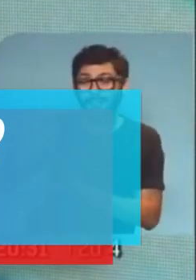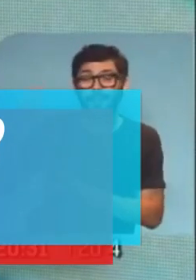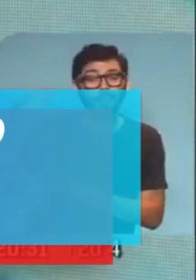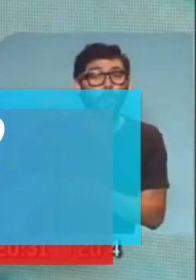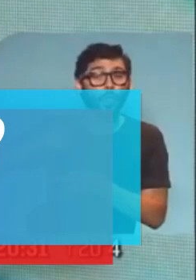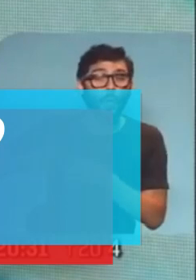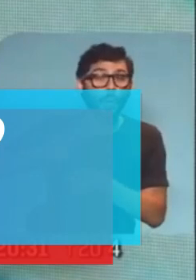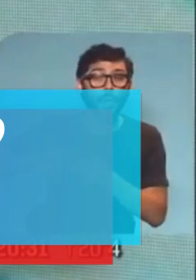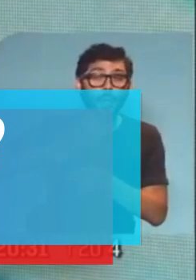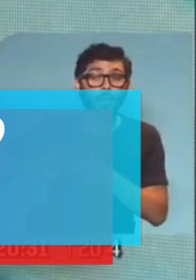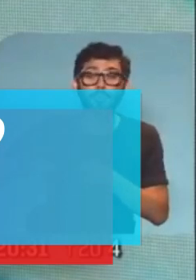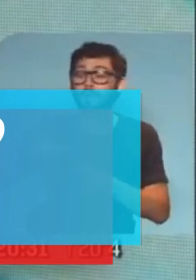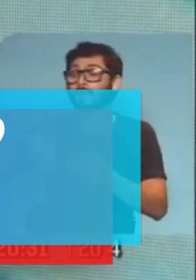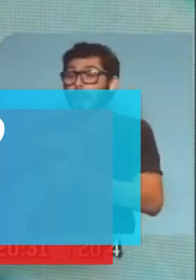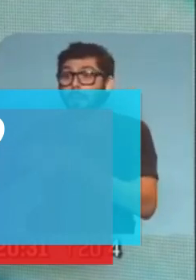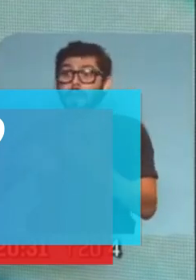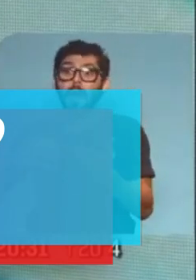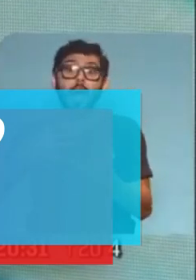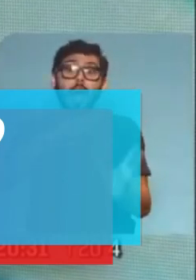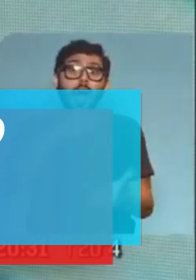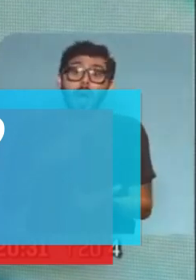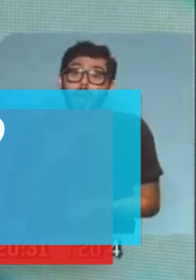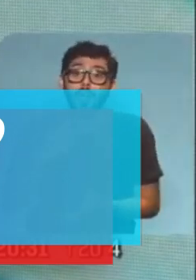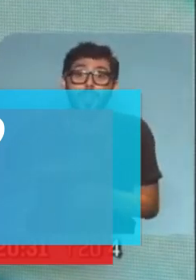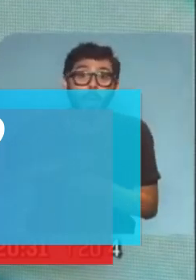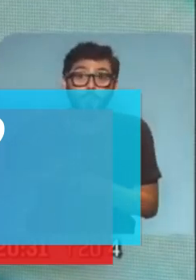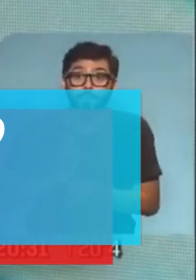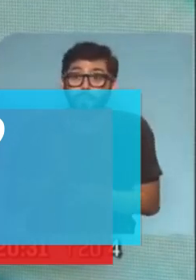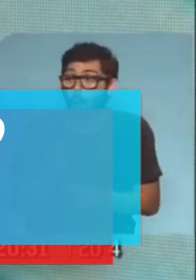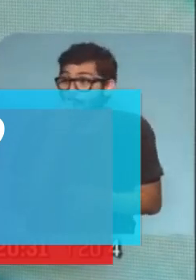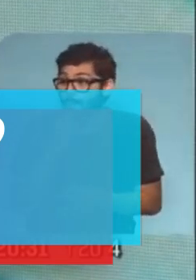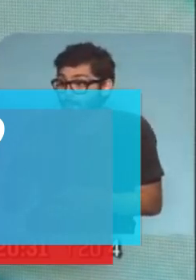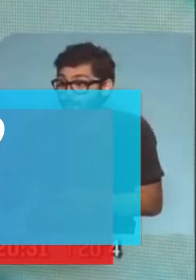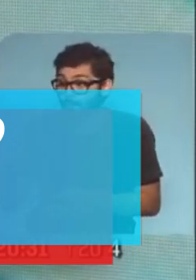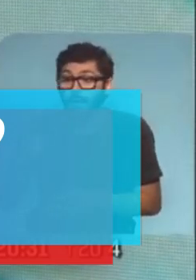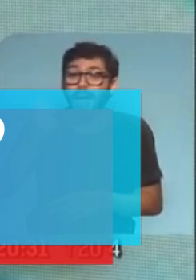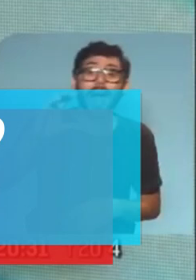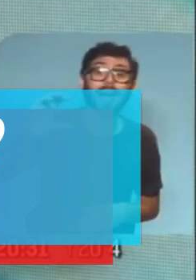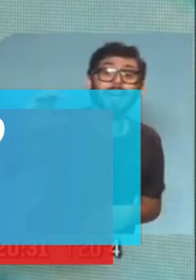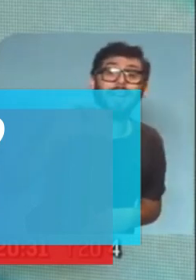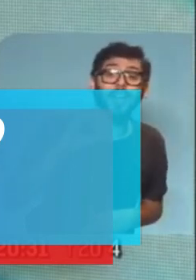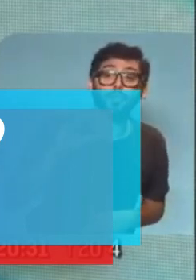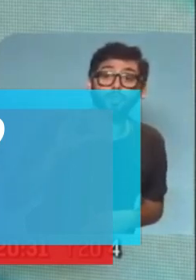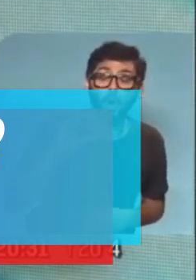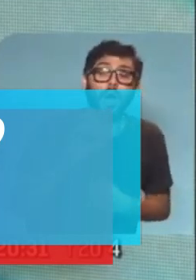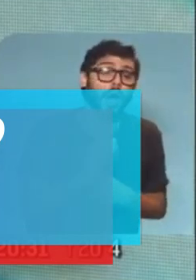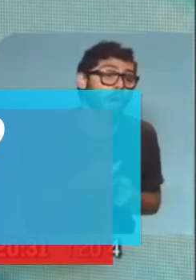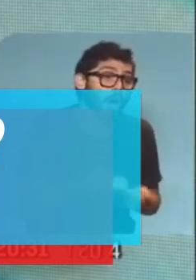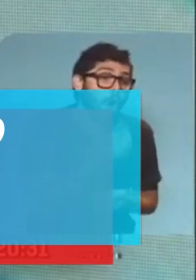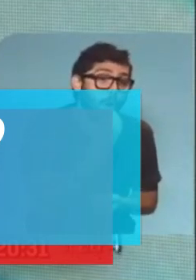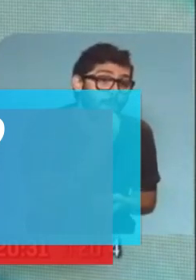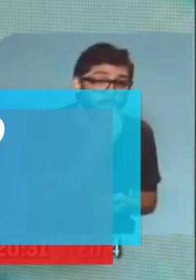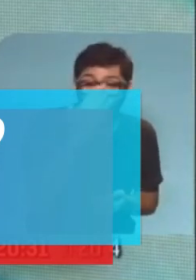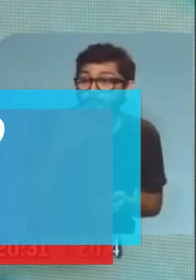tu quick y tu clave de seguridad social allí en la parte derecha arriba hay un icono de un teléfono fijo